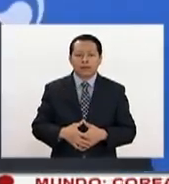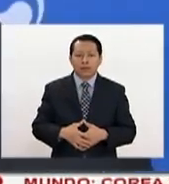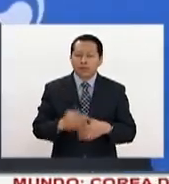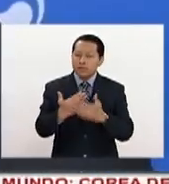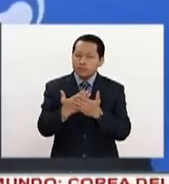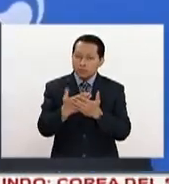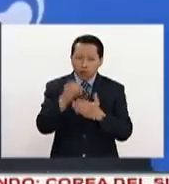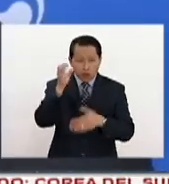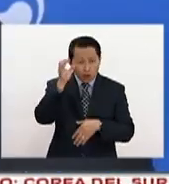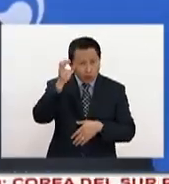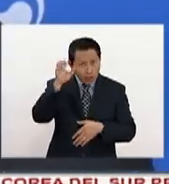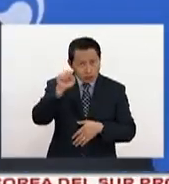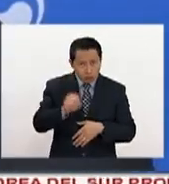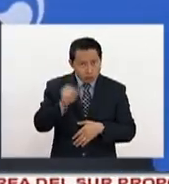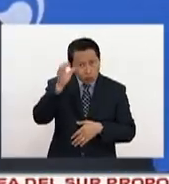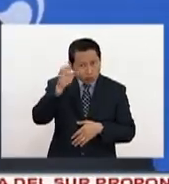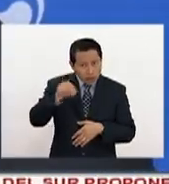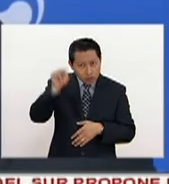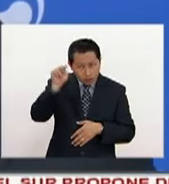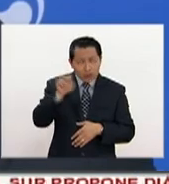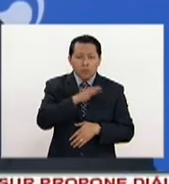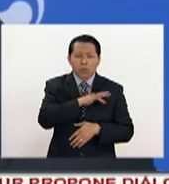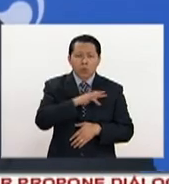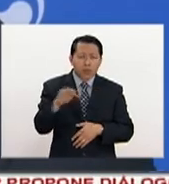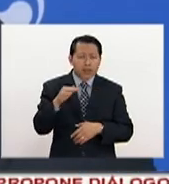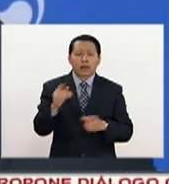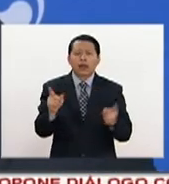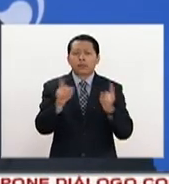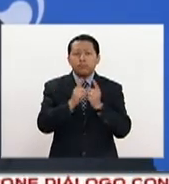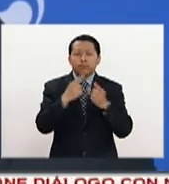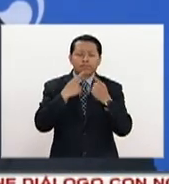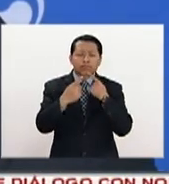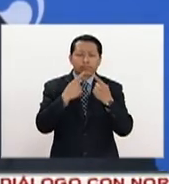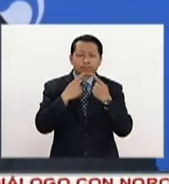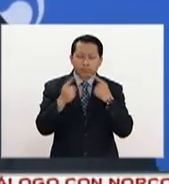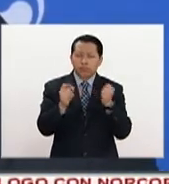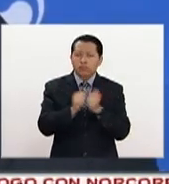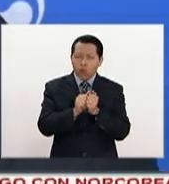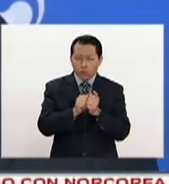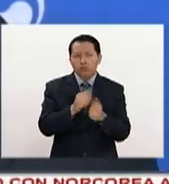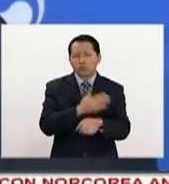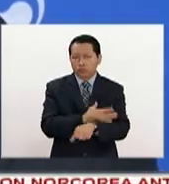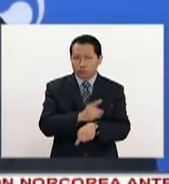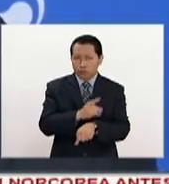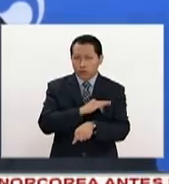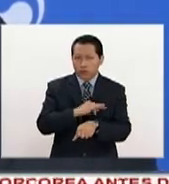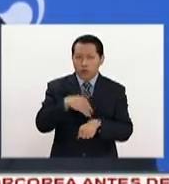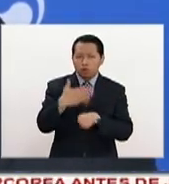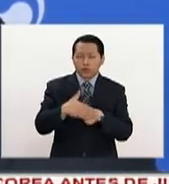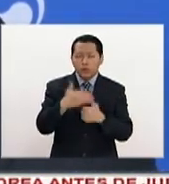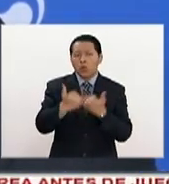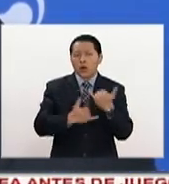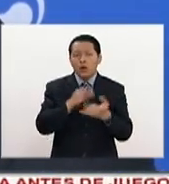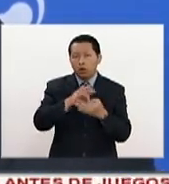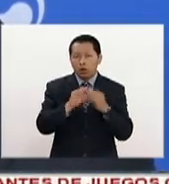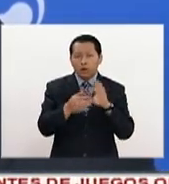Esperaremos que Corea del Sur y Corea del Norte se sienten y debatan con franqueza la participación de Corea del Norte en los Juegos Olímpicos de Pyeongchang, así